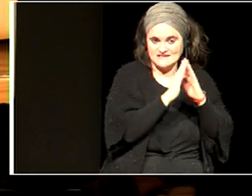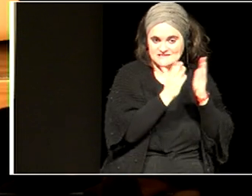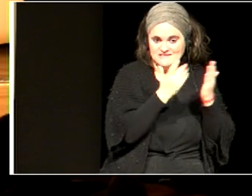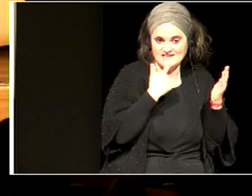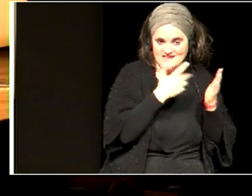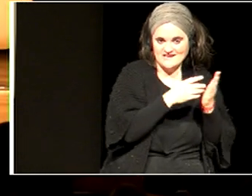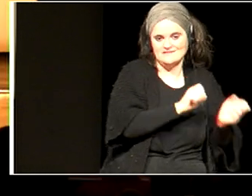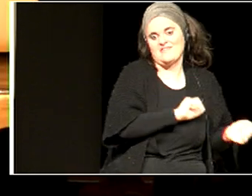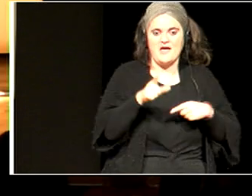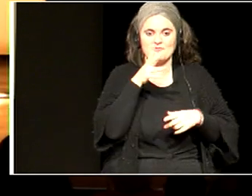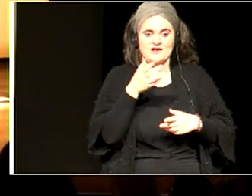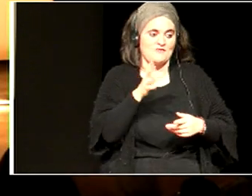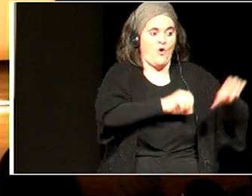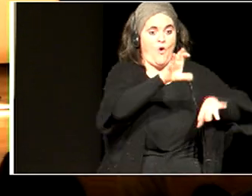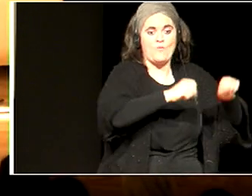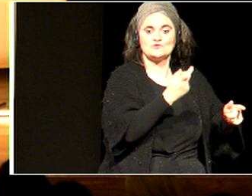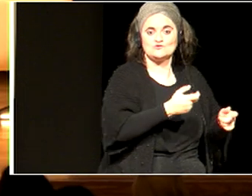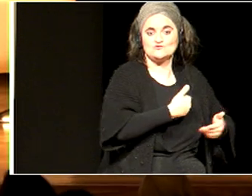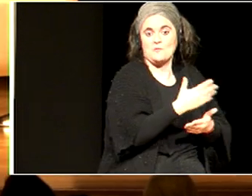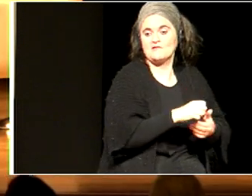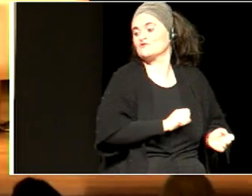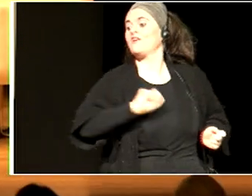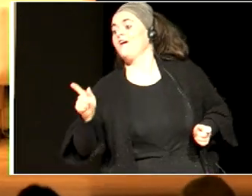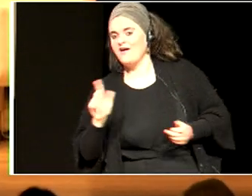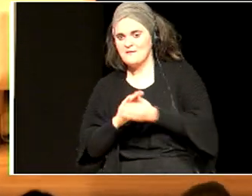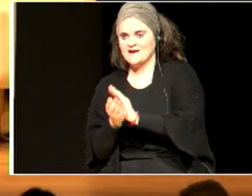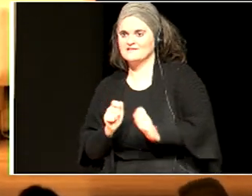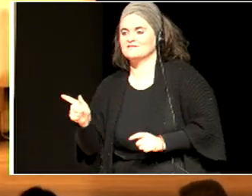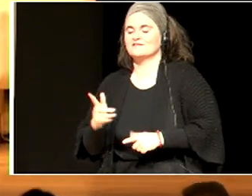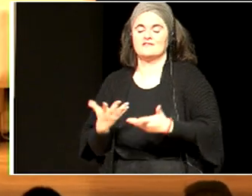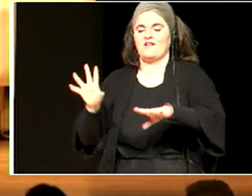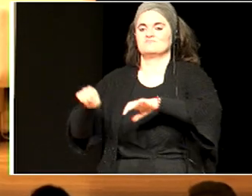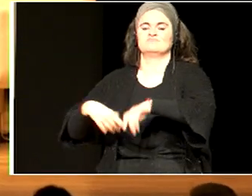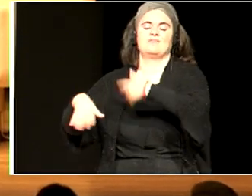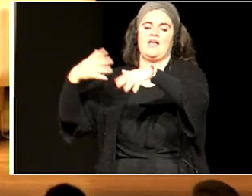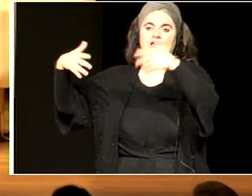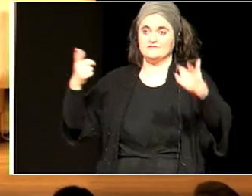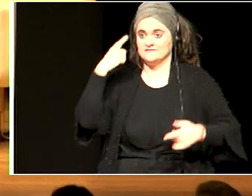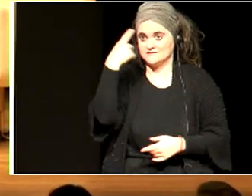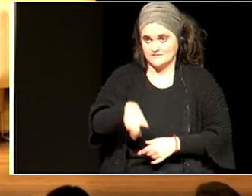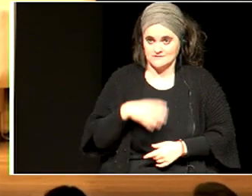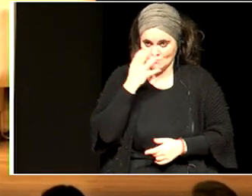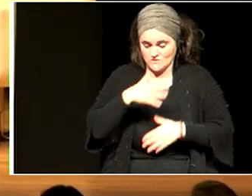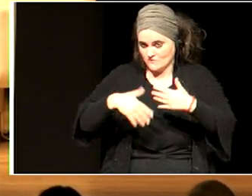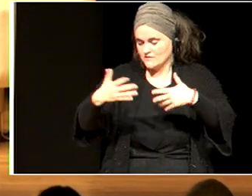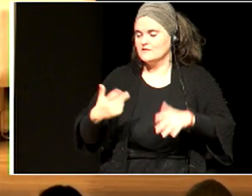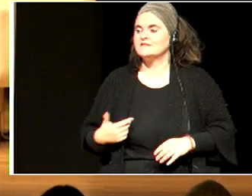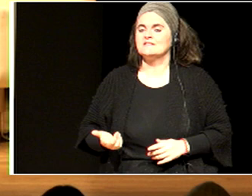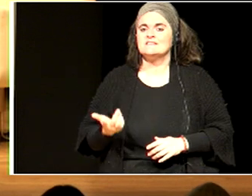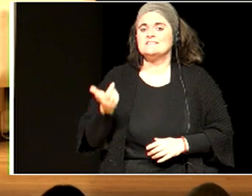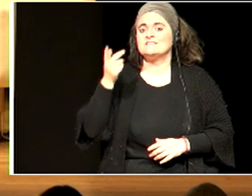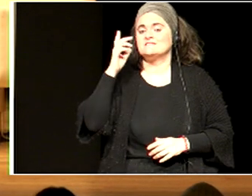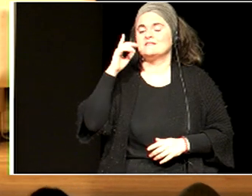ha tenido que repartir bueno a la manzana de marisa pim pam pim pam bueno ya sabéis todo el resto y tal y luego ella entonces ya